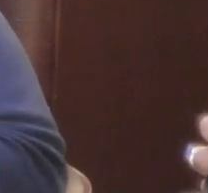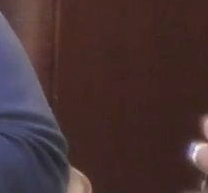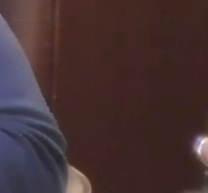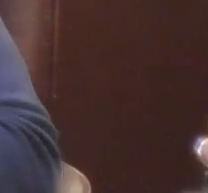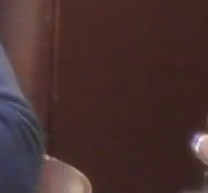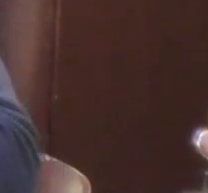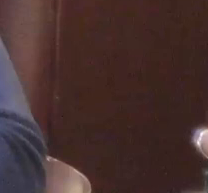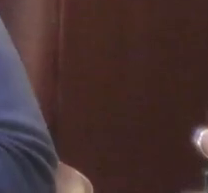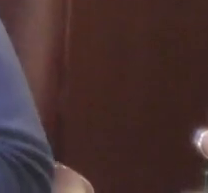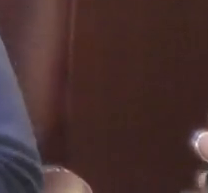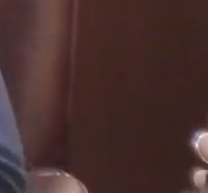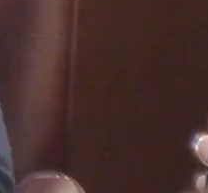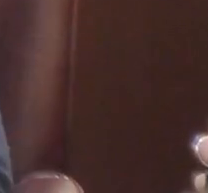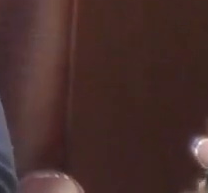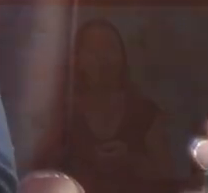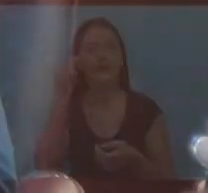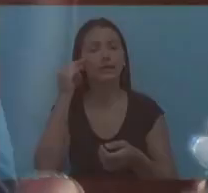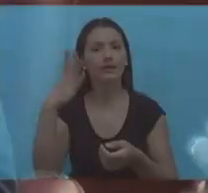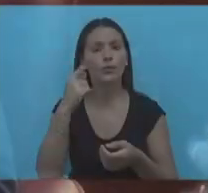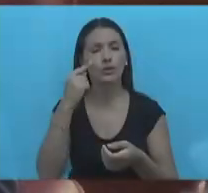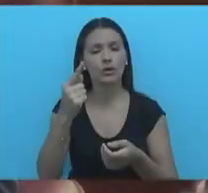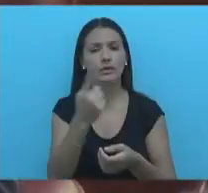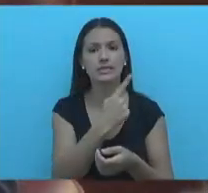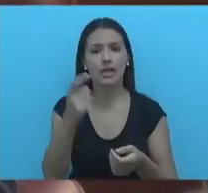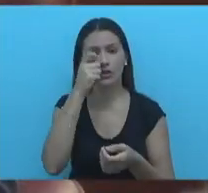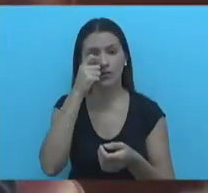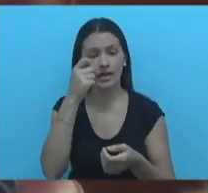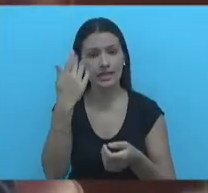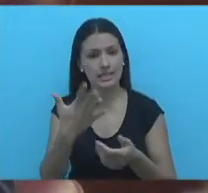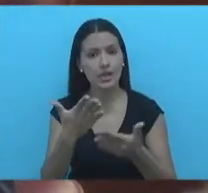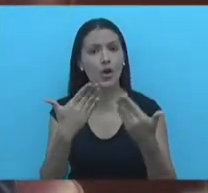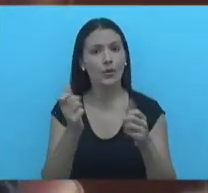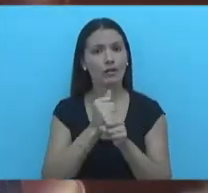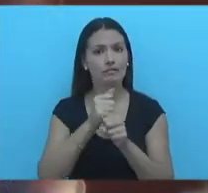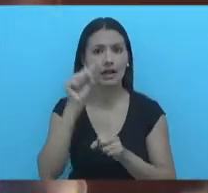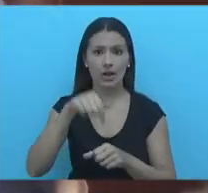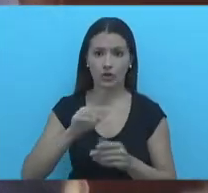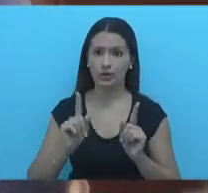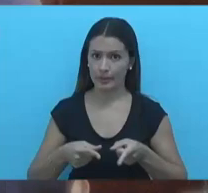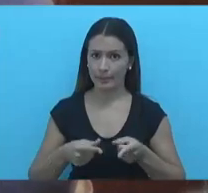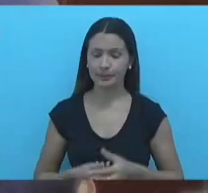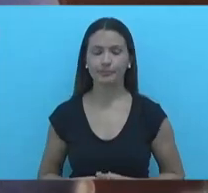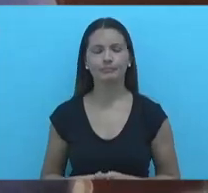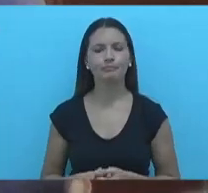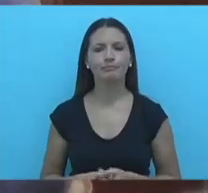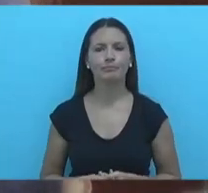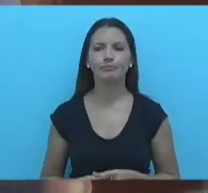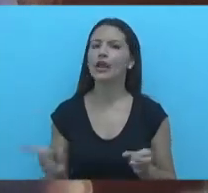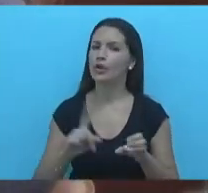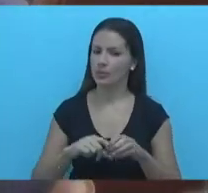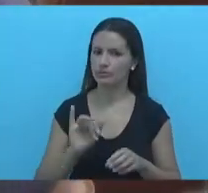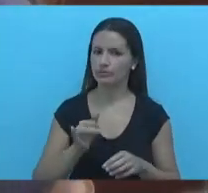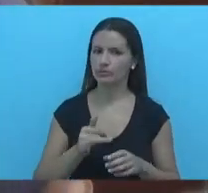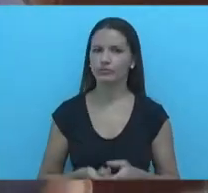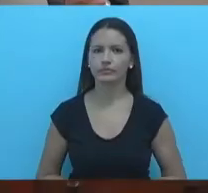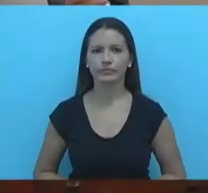acordado en labor parlamentaria, el expediente 34.125 sea también abordado sobre tablas. Bien, lo incorporamos.